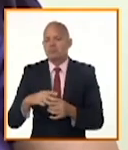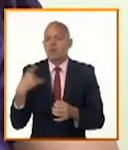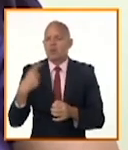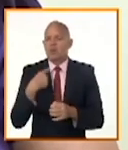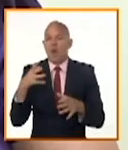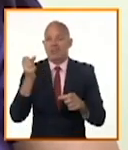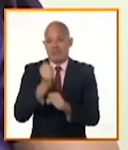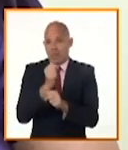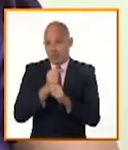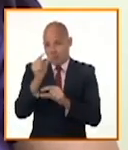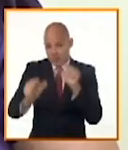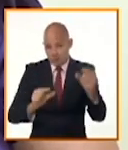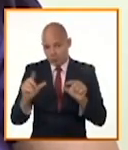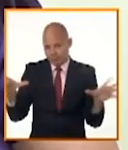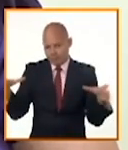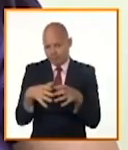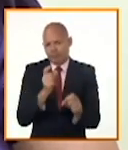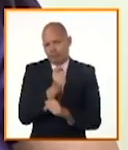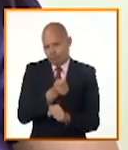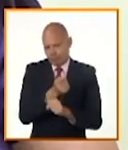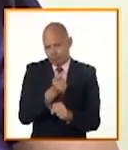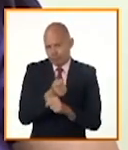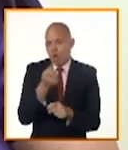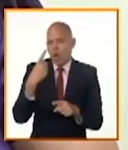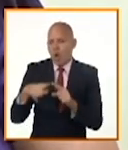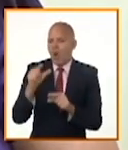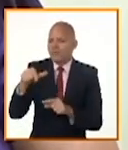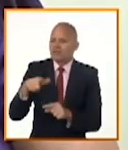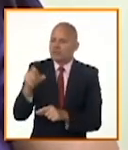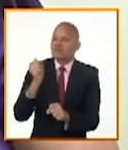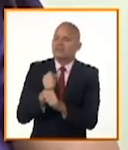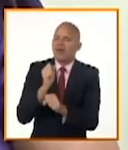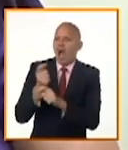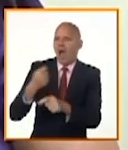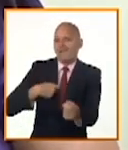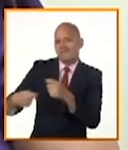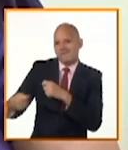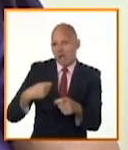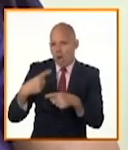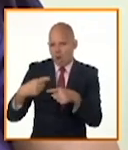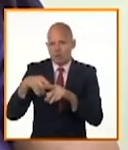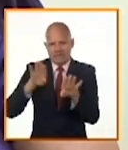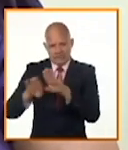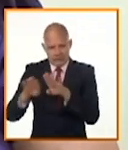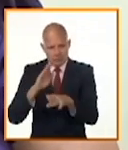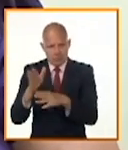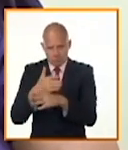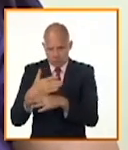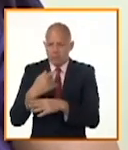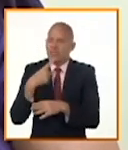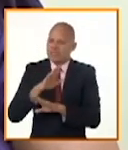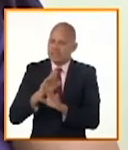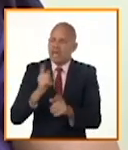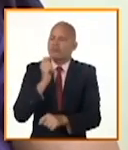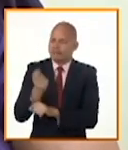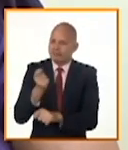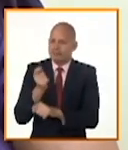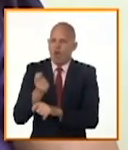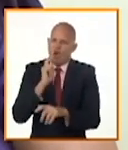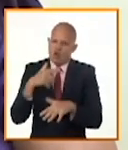para que ellos puedan comenzar a realizar las operaciones de caja extra y empiecen a cobrar